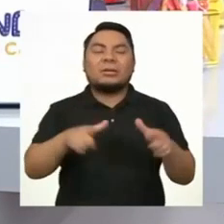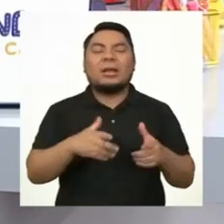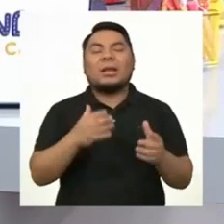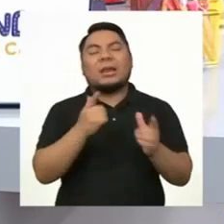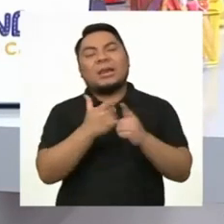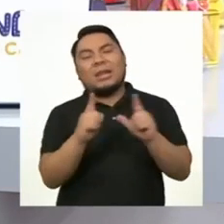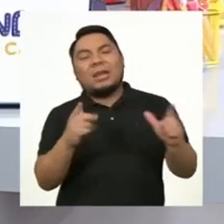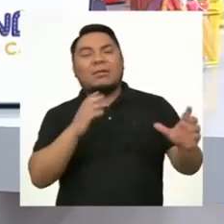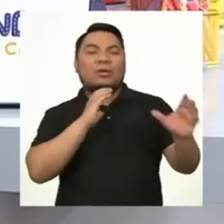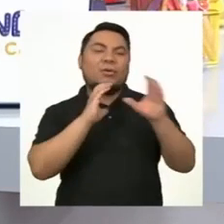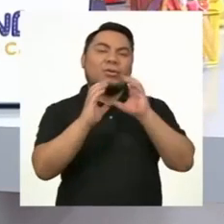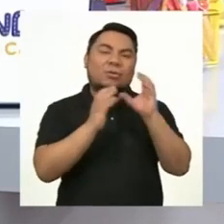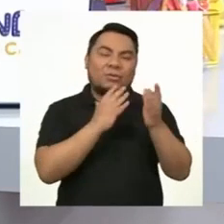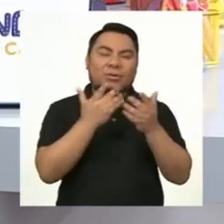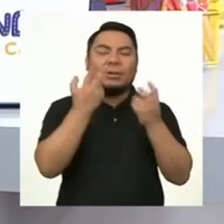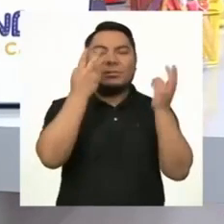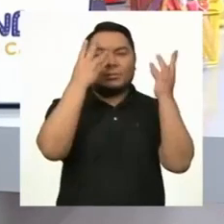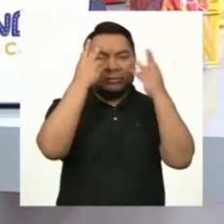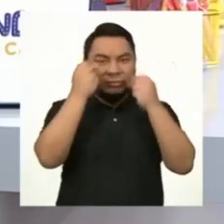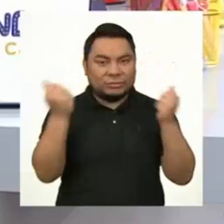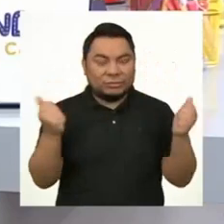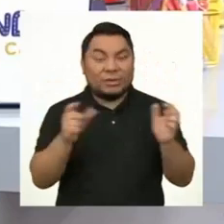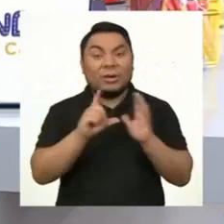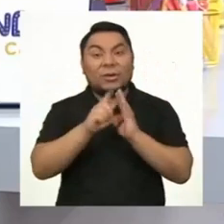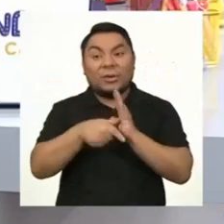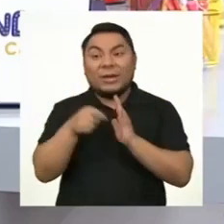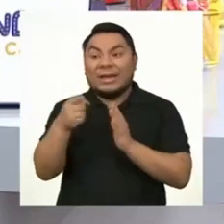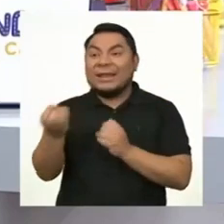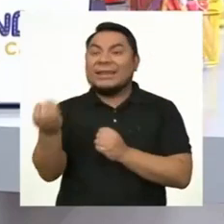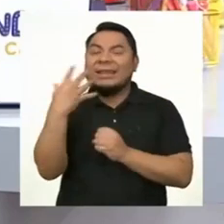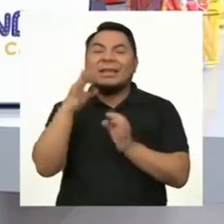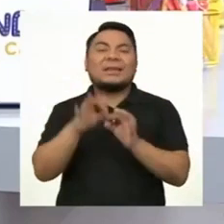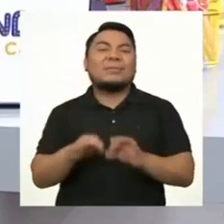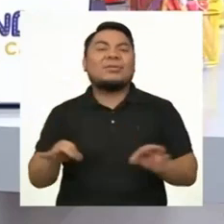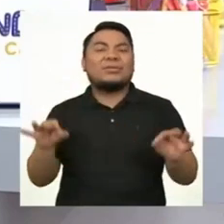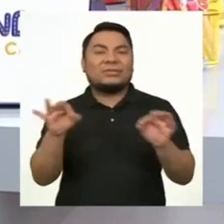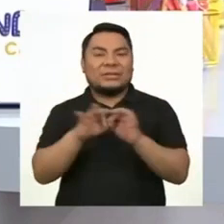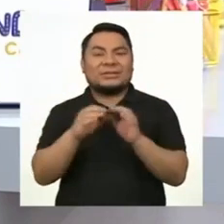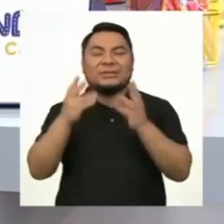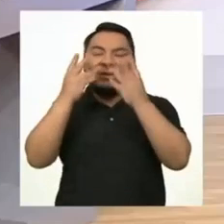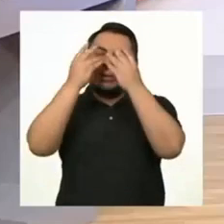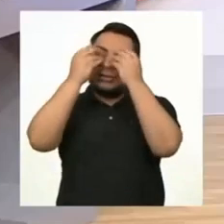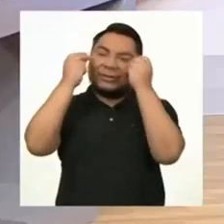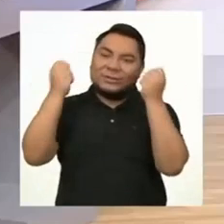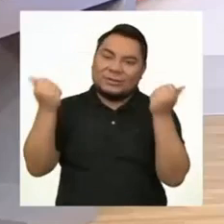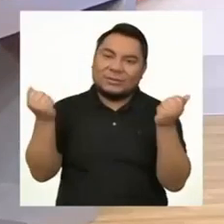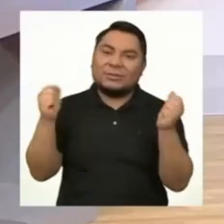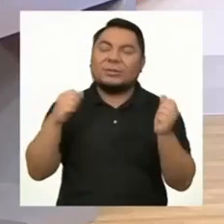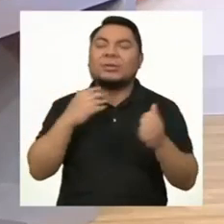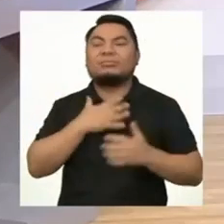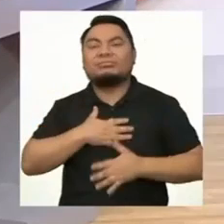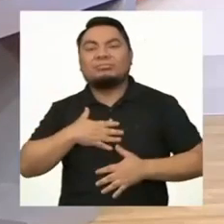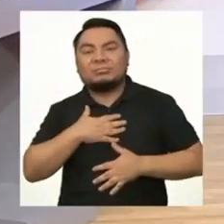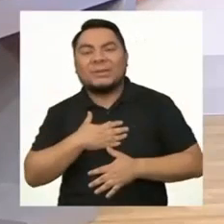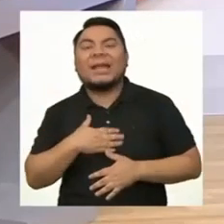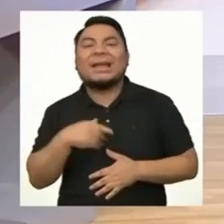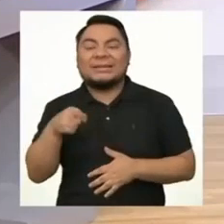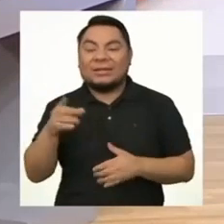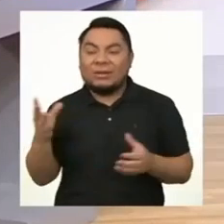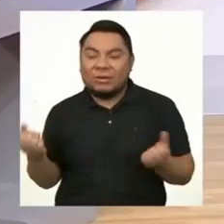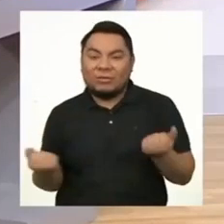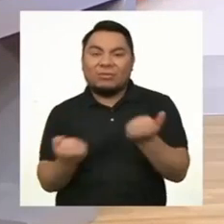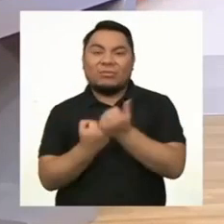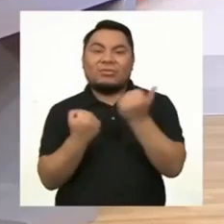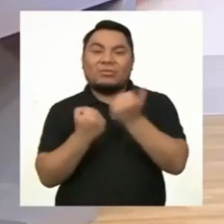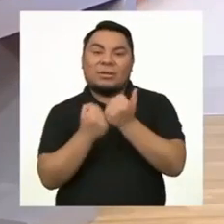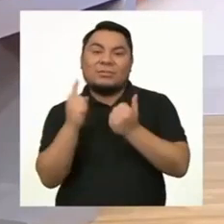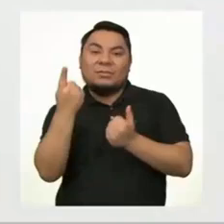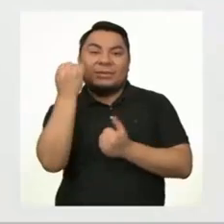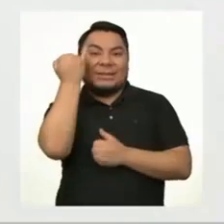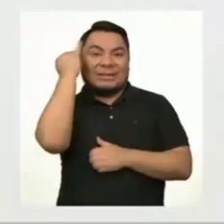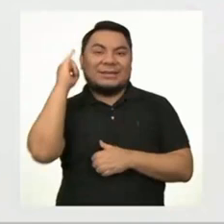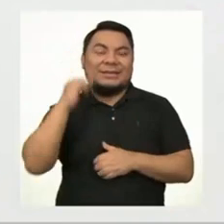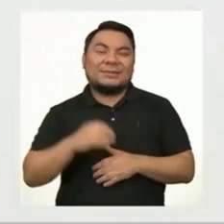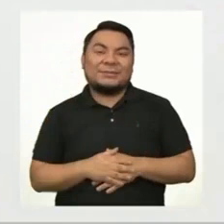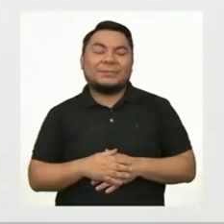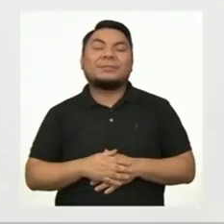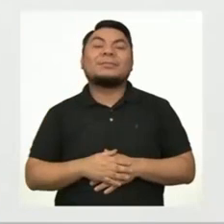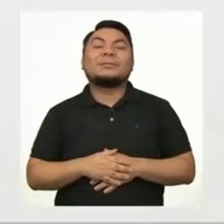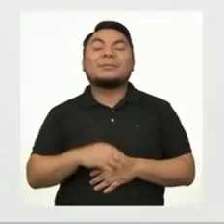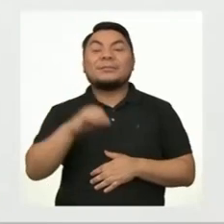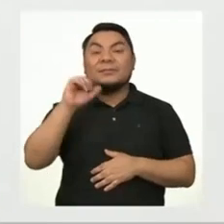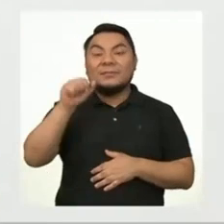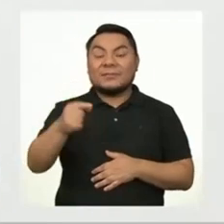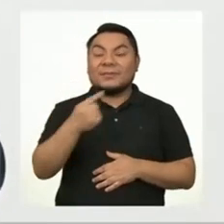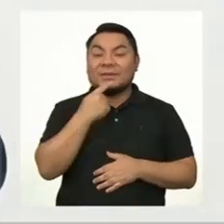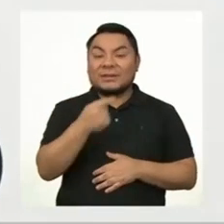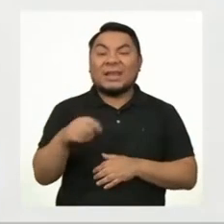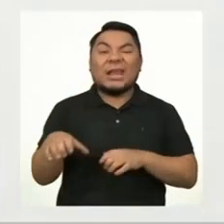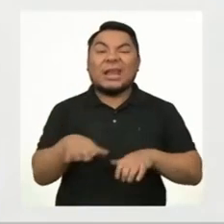y distracciones, y que luego nos cuenta la importancia de las distracciones. Está argumentando a favor de su primera idea. Lo que